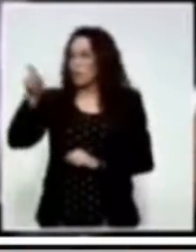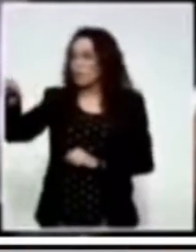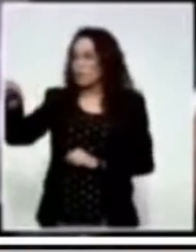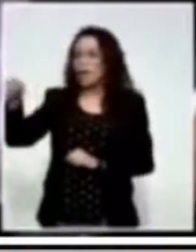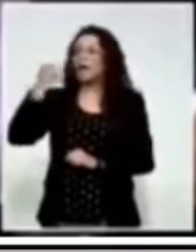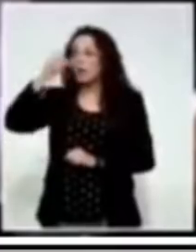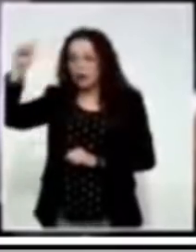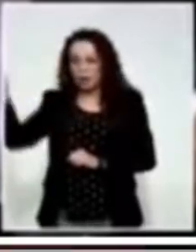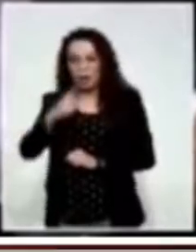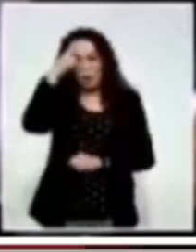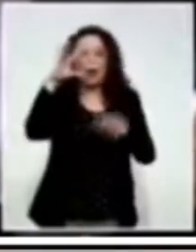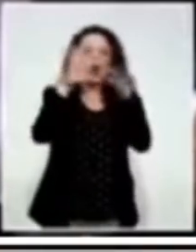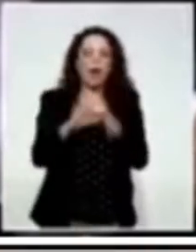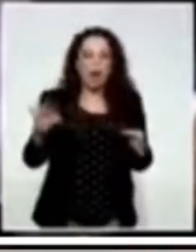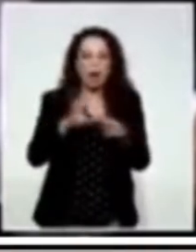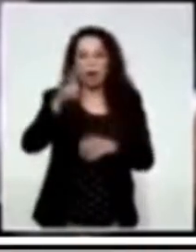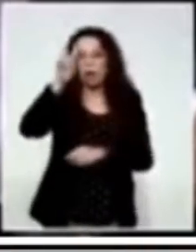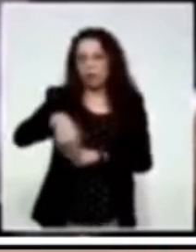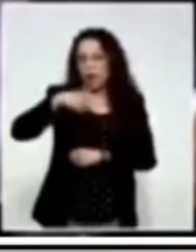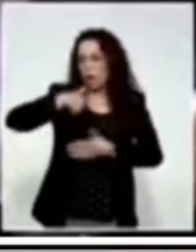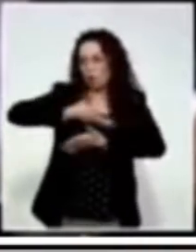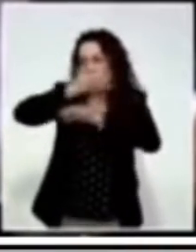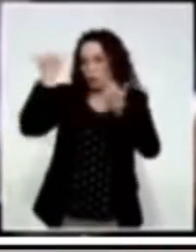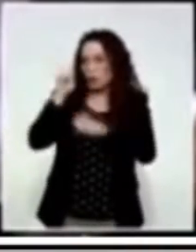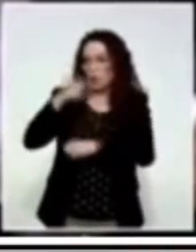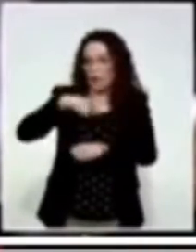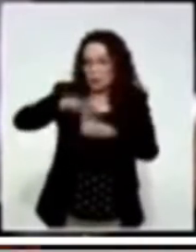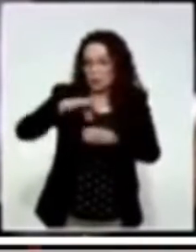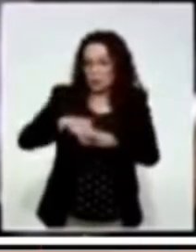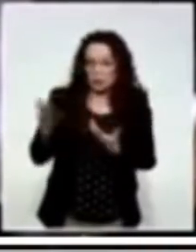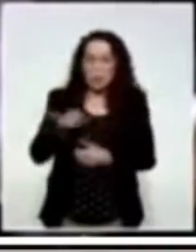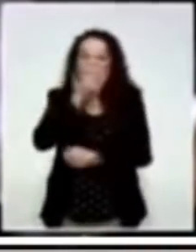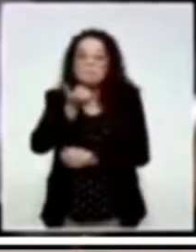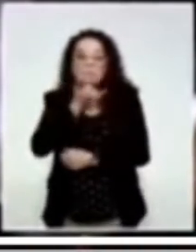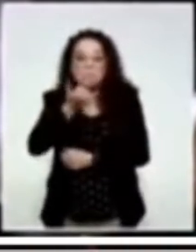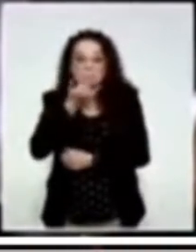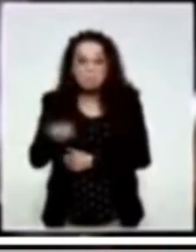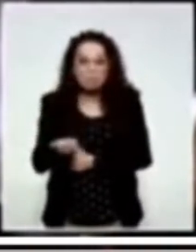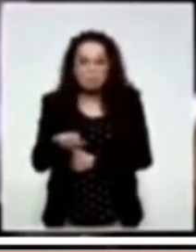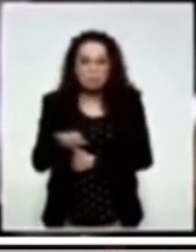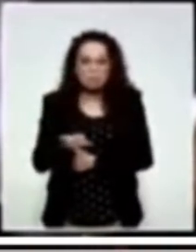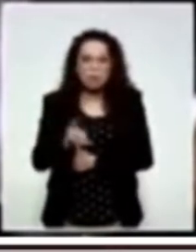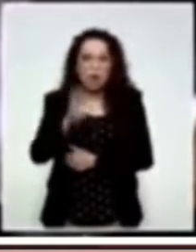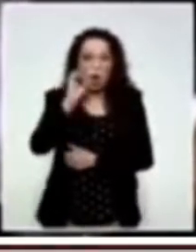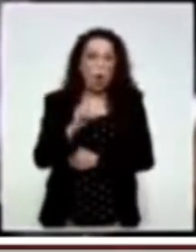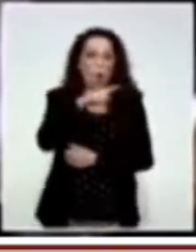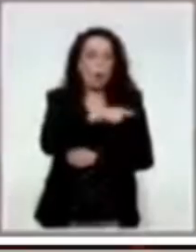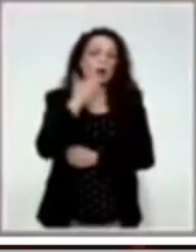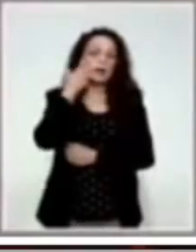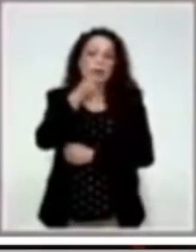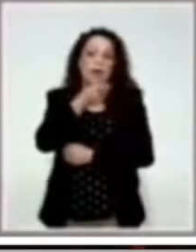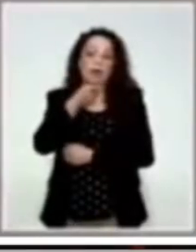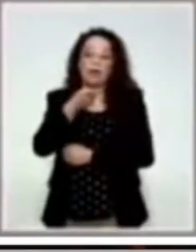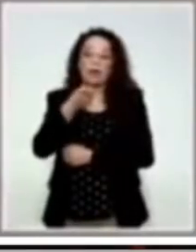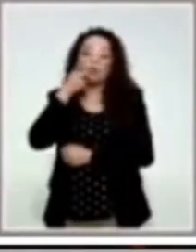estaba votando o de que fue presionado para votar, pues a lo mejor él podría decírnoslos en una conferencia de prensa. Entonces, pues eso le tocará decidirlo